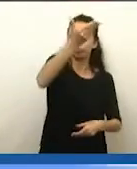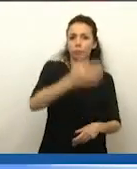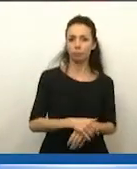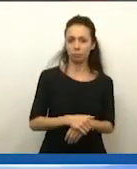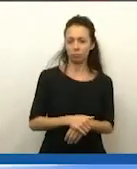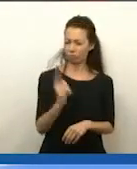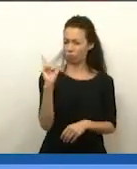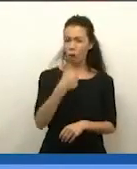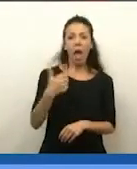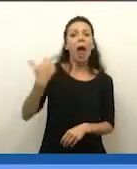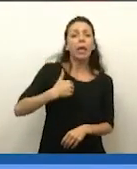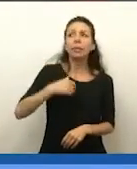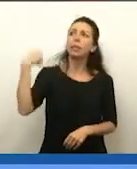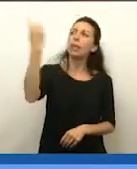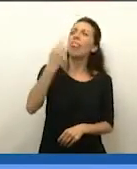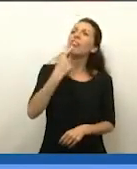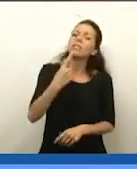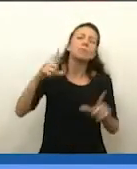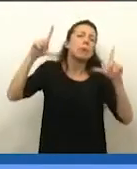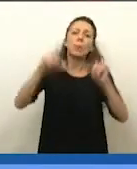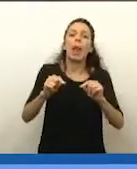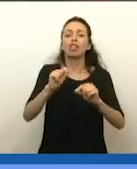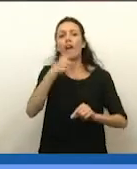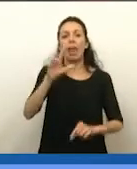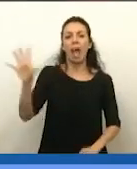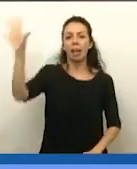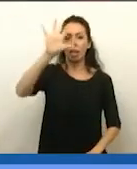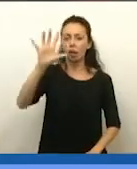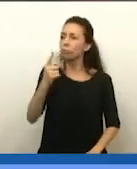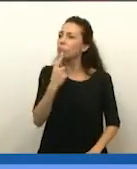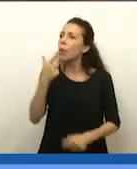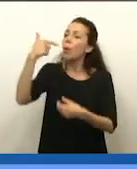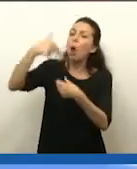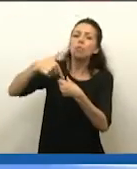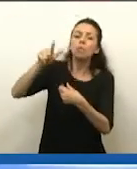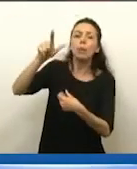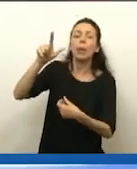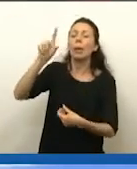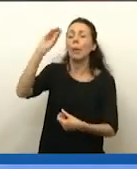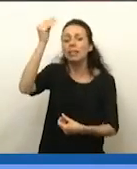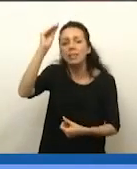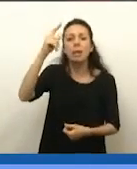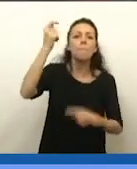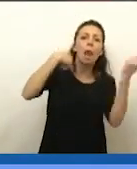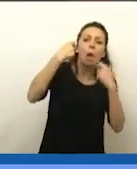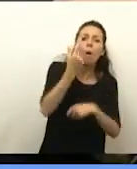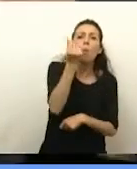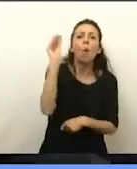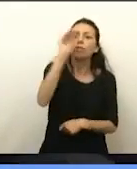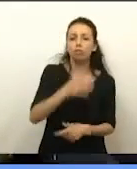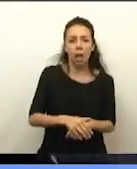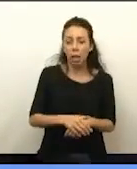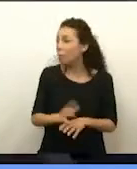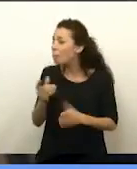en la argentina es más barato que en la región mide de cuánto vale el combustible en brasil ya paraguay cualquiera de los ministros le puedes decir en la